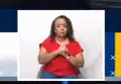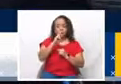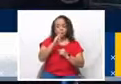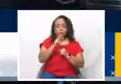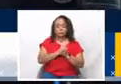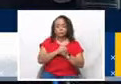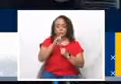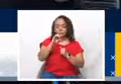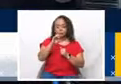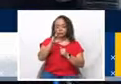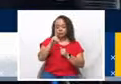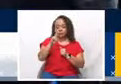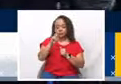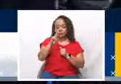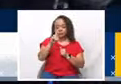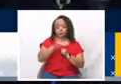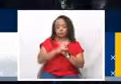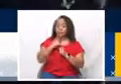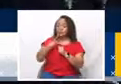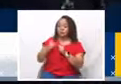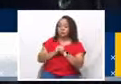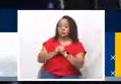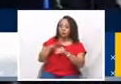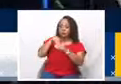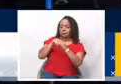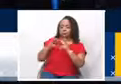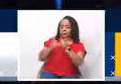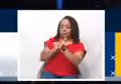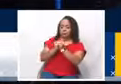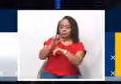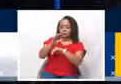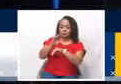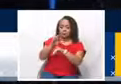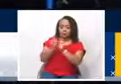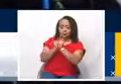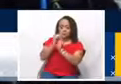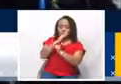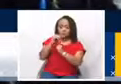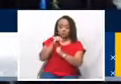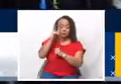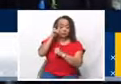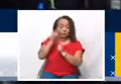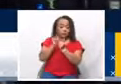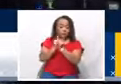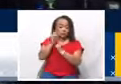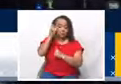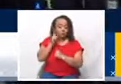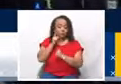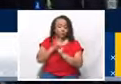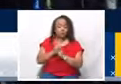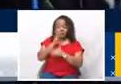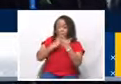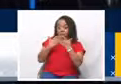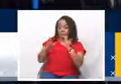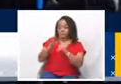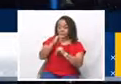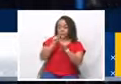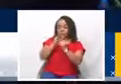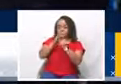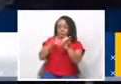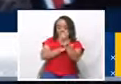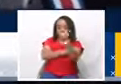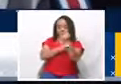Se lo decíamos a los integrantes del Comité Cantonal de Deportes y Recreación de Limón. Es también una ventana que se abre y con toda autoridad